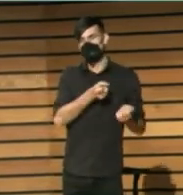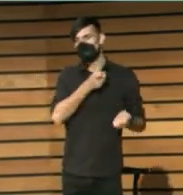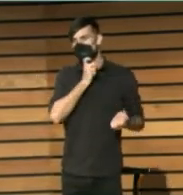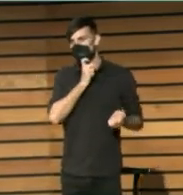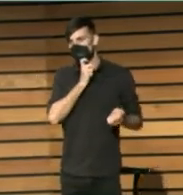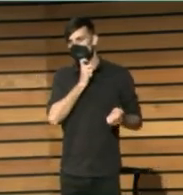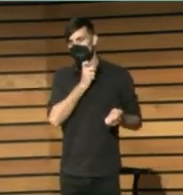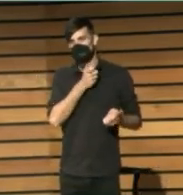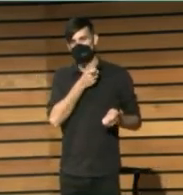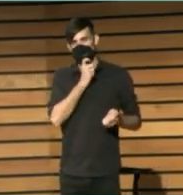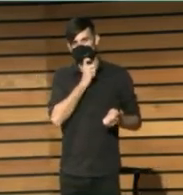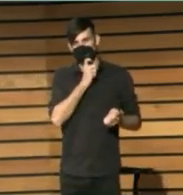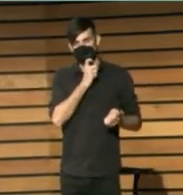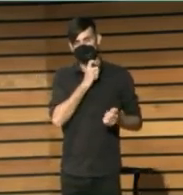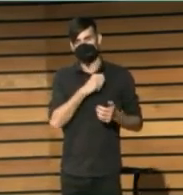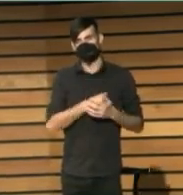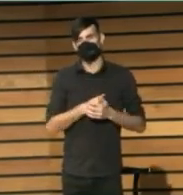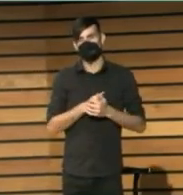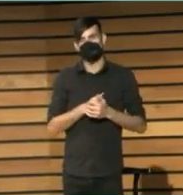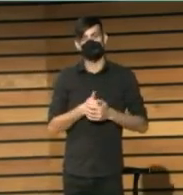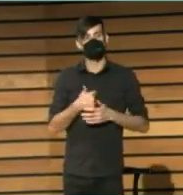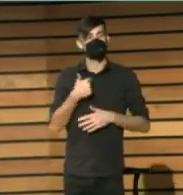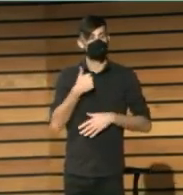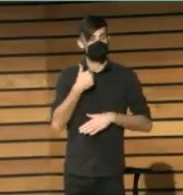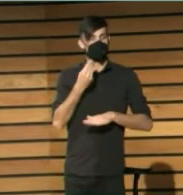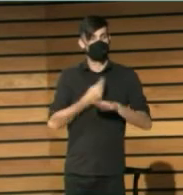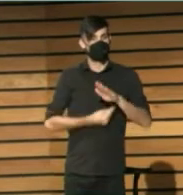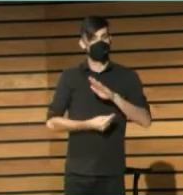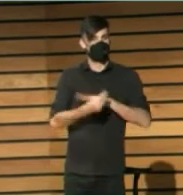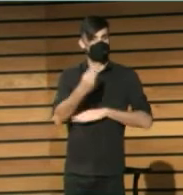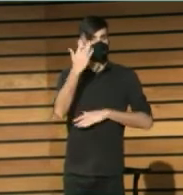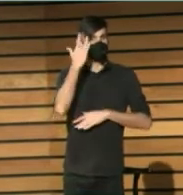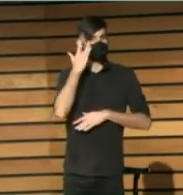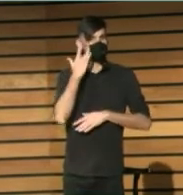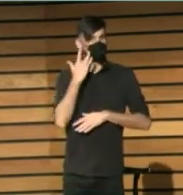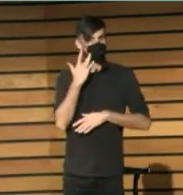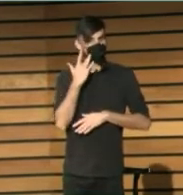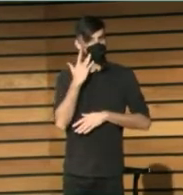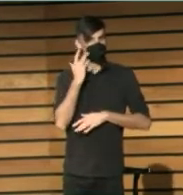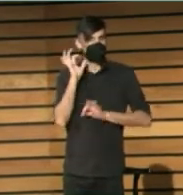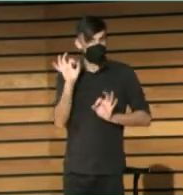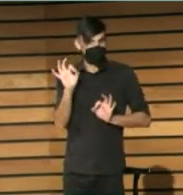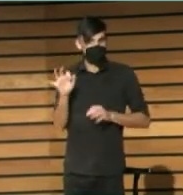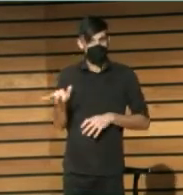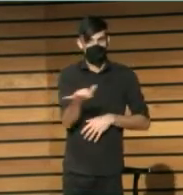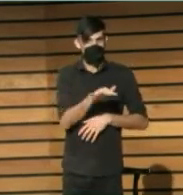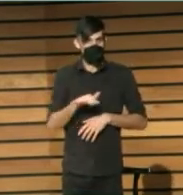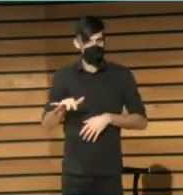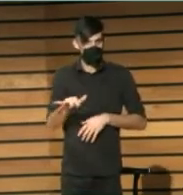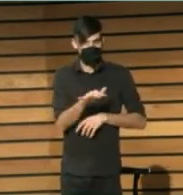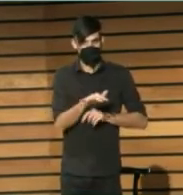Yo nací en un pueblo, en un barrio.